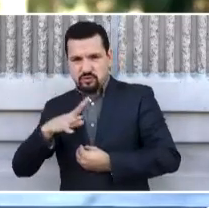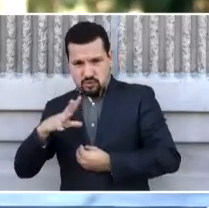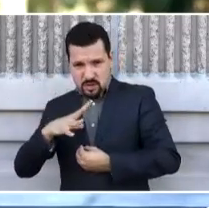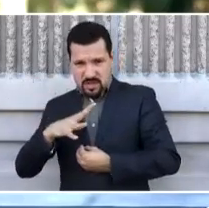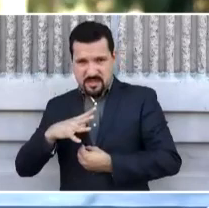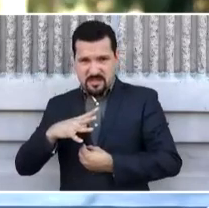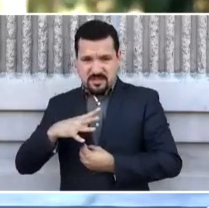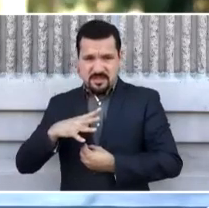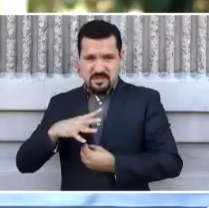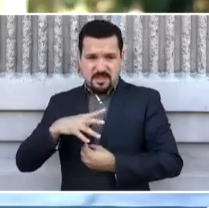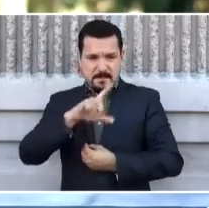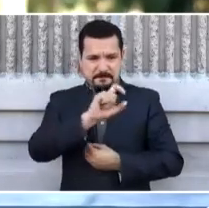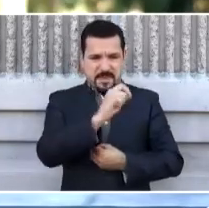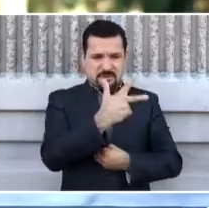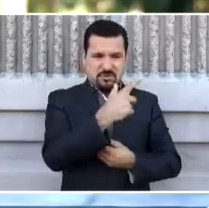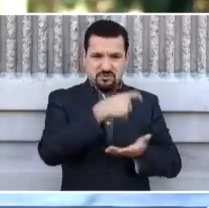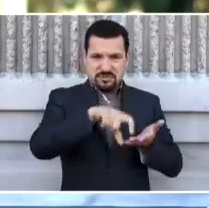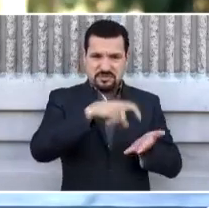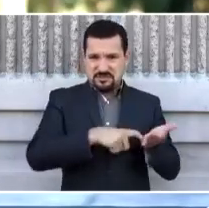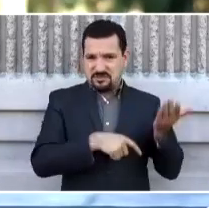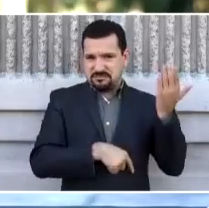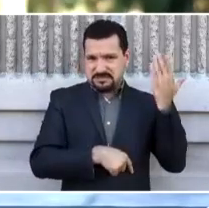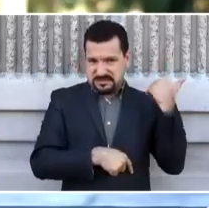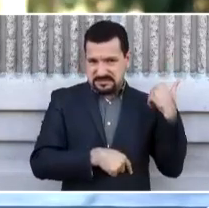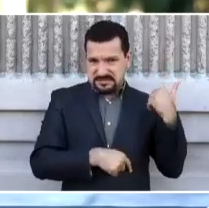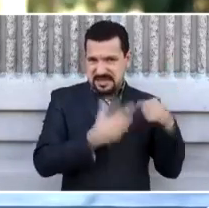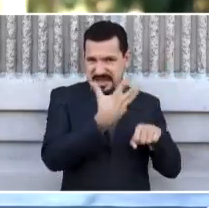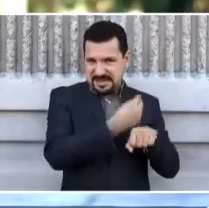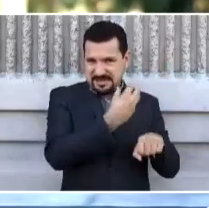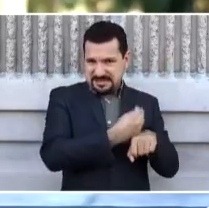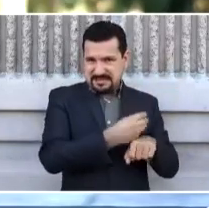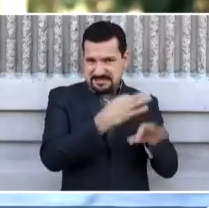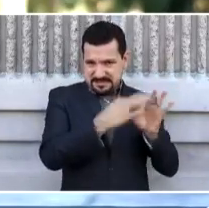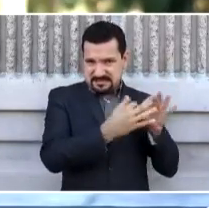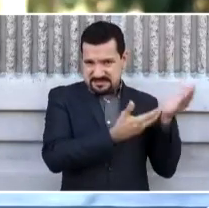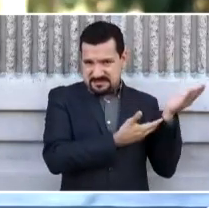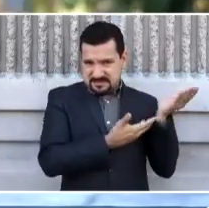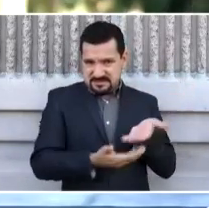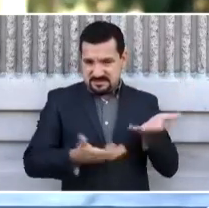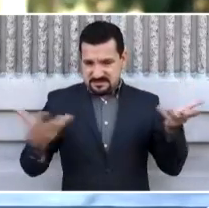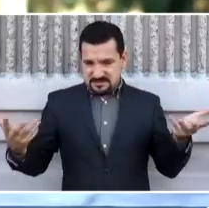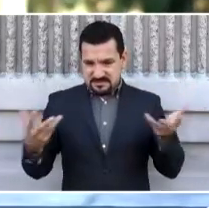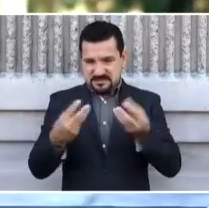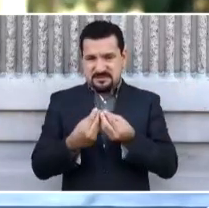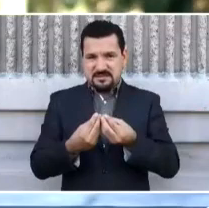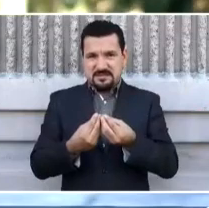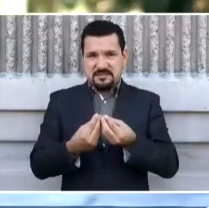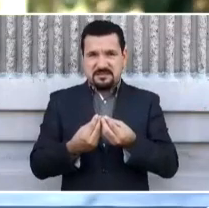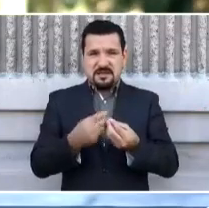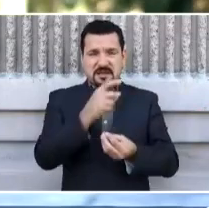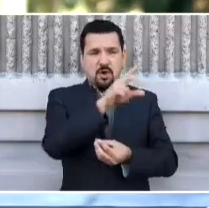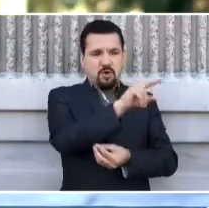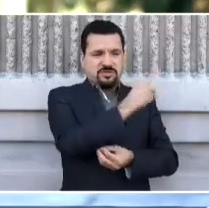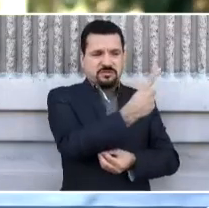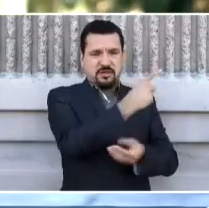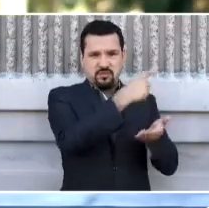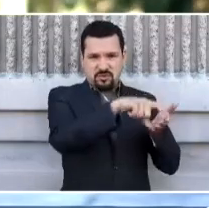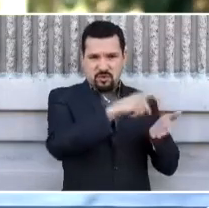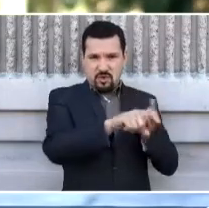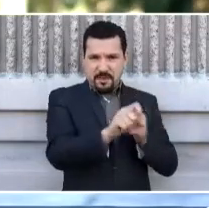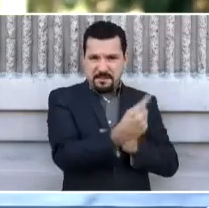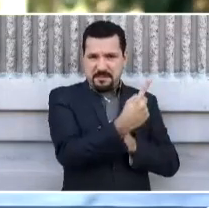hasta el día de hoy, los 28 que se mandaron reparar y que ya fueron reparados y están en otras unidades, los 81 de la